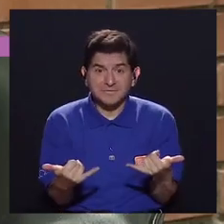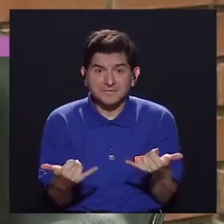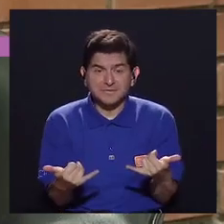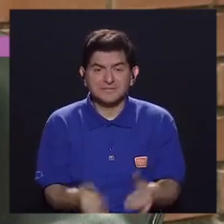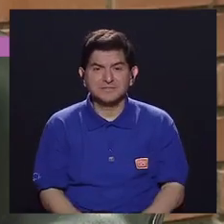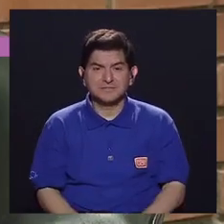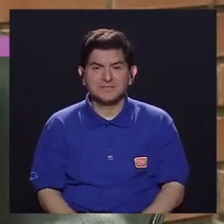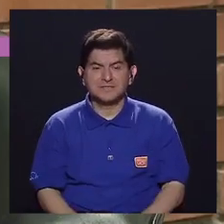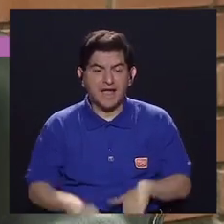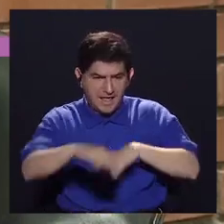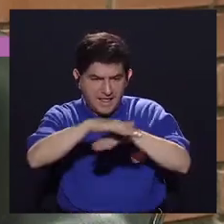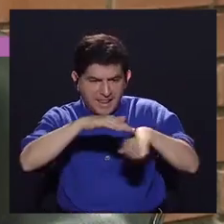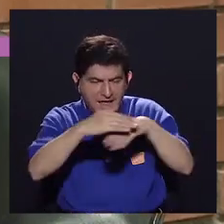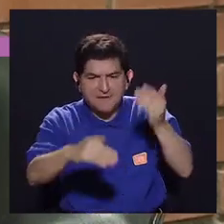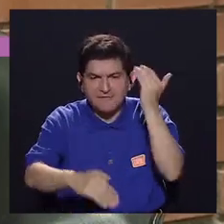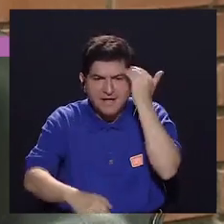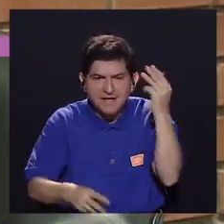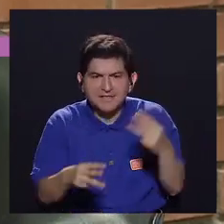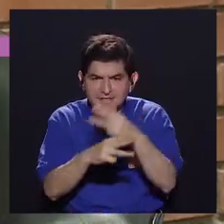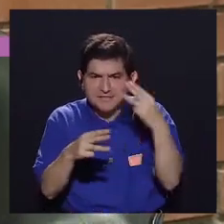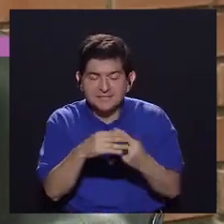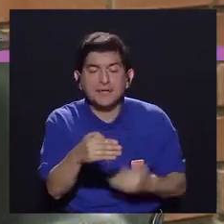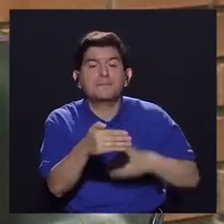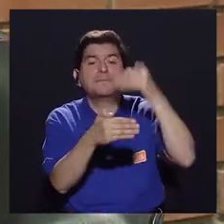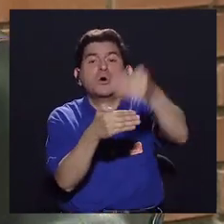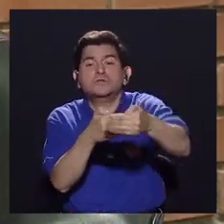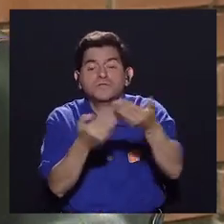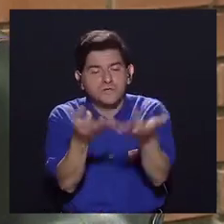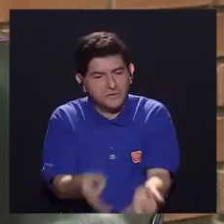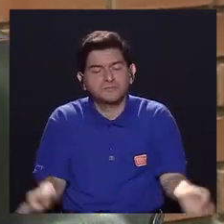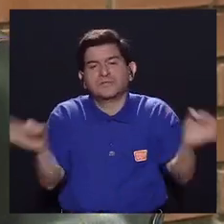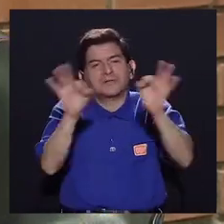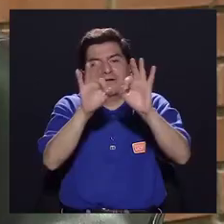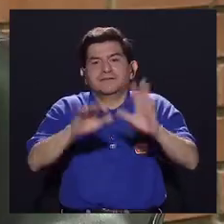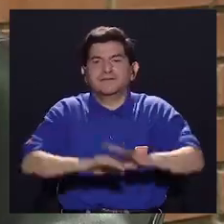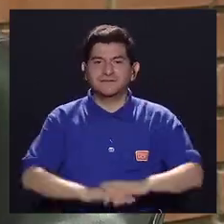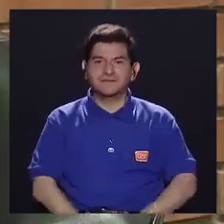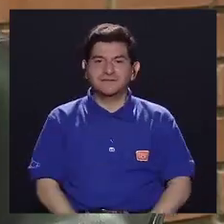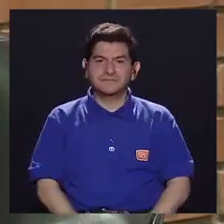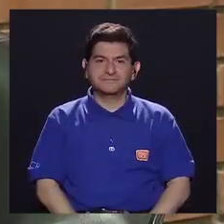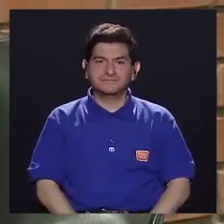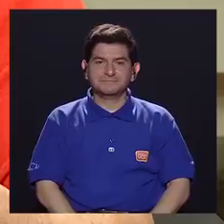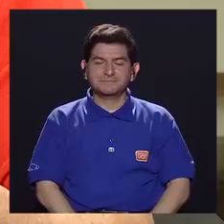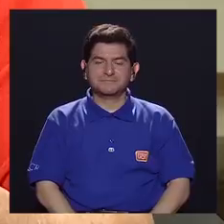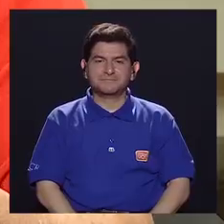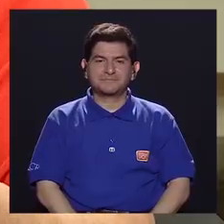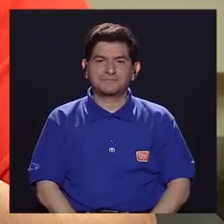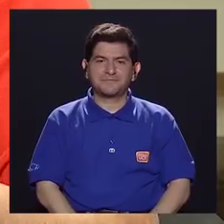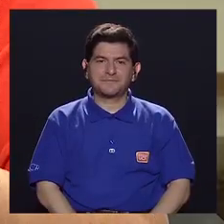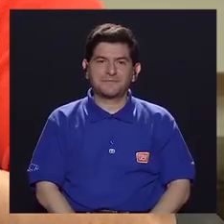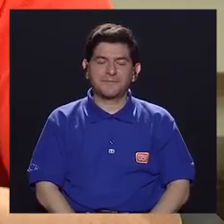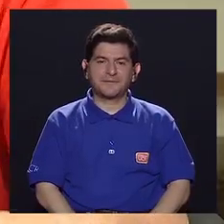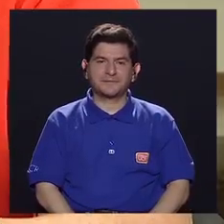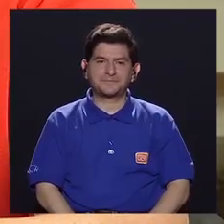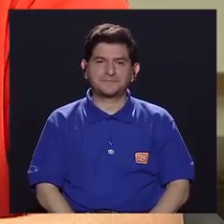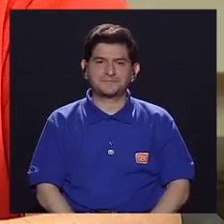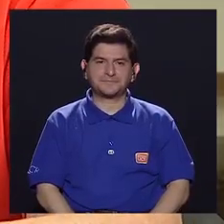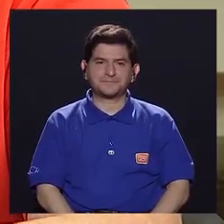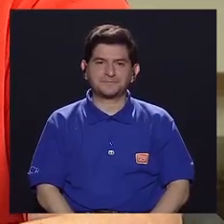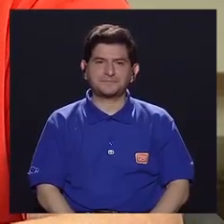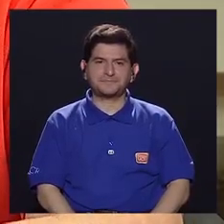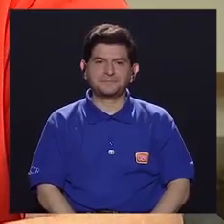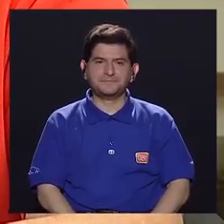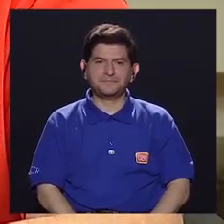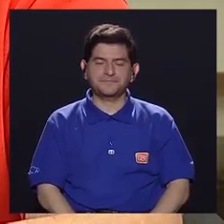mentira, pues ya el sustrato para el conocimiento matemático posterior es fundamental. Y